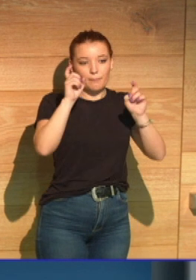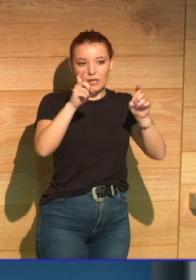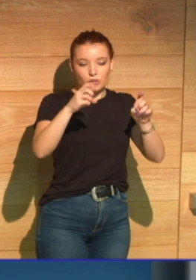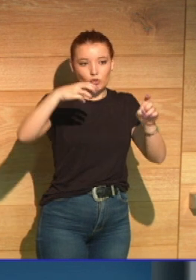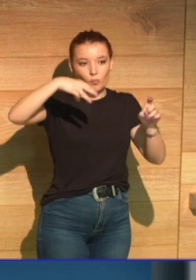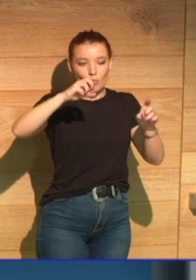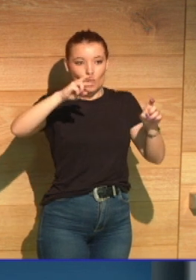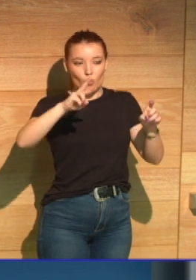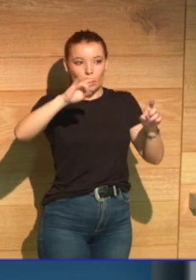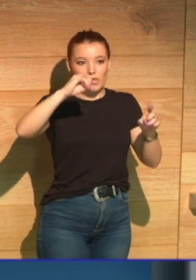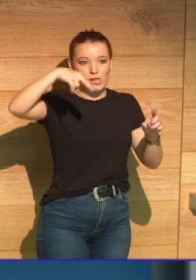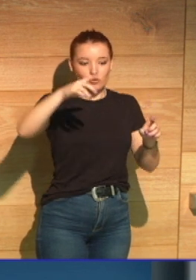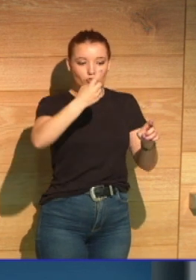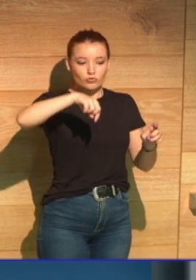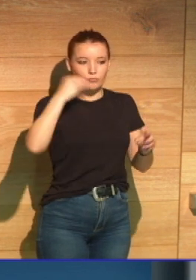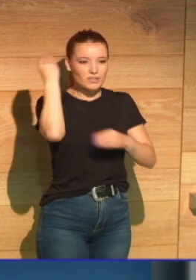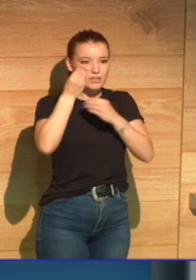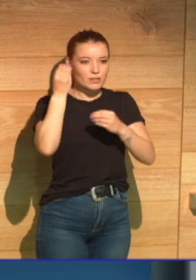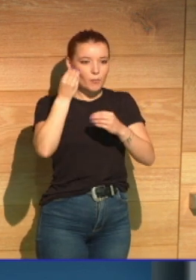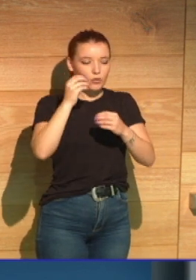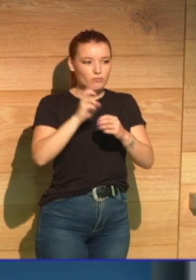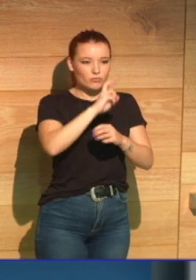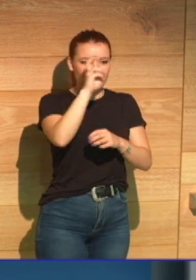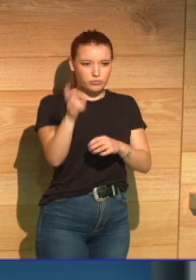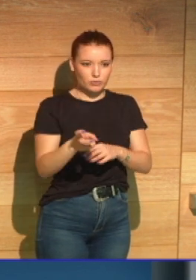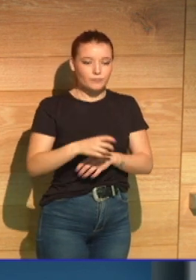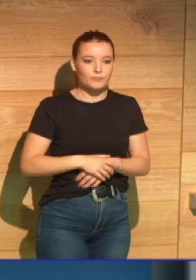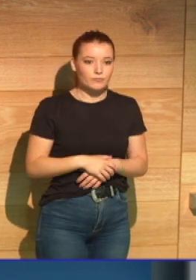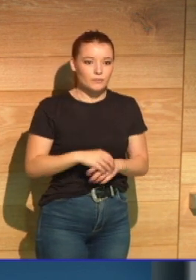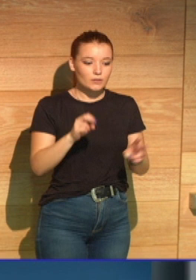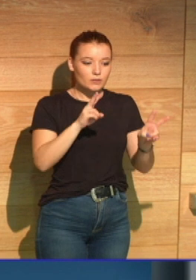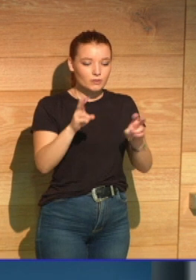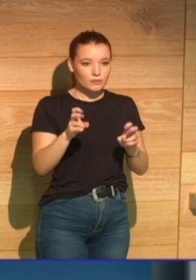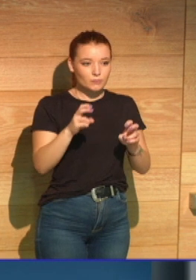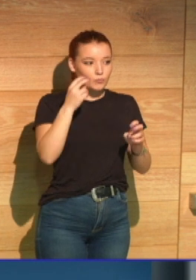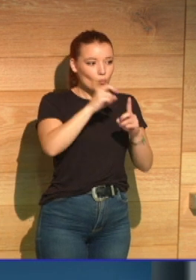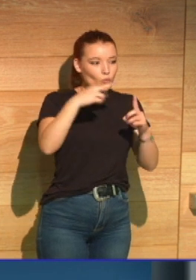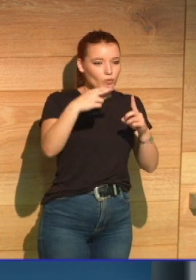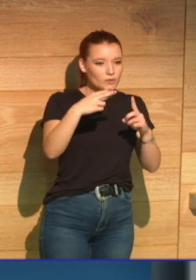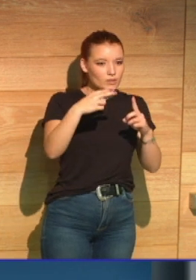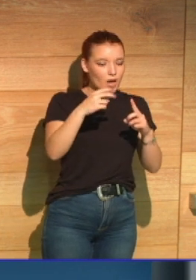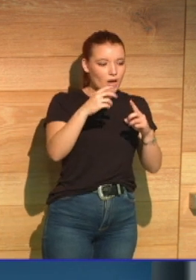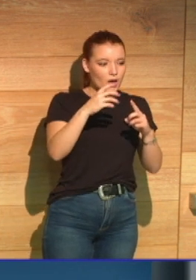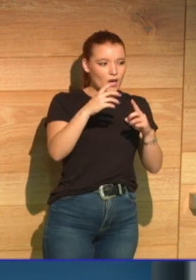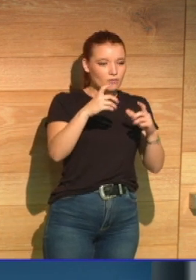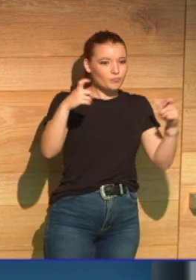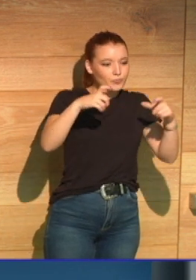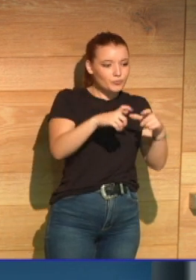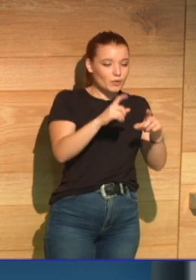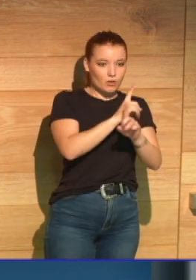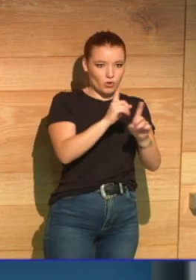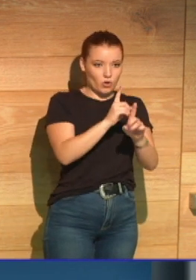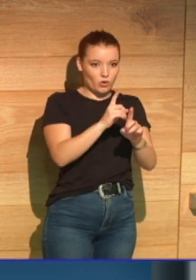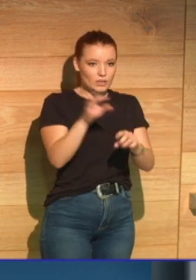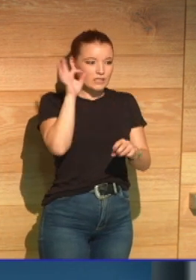pensando en la multiplicidad y estamos rompiendo con esta mirada reduccionista que tuvimos en el pasado y que nos acompañó durante varios siglos,